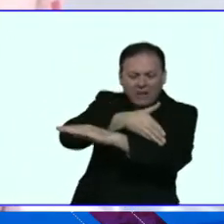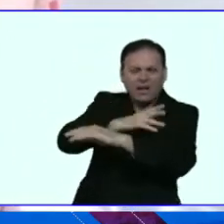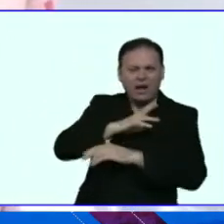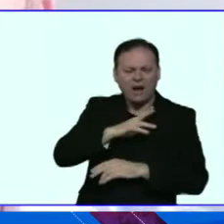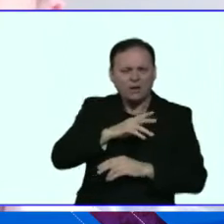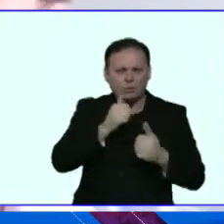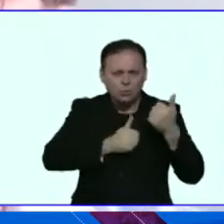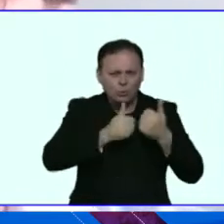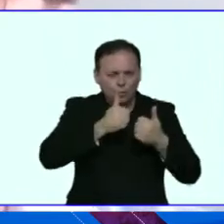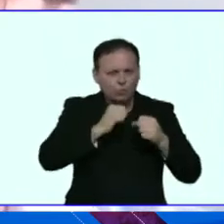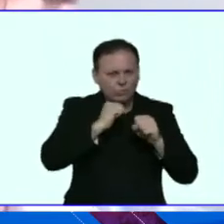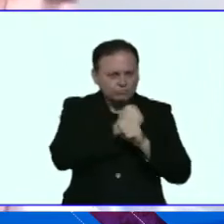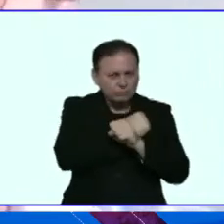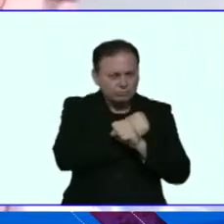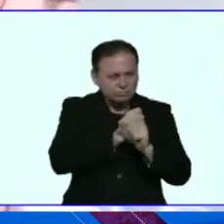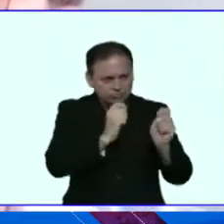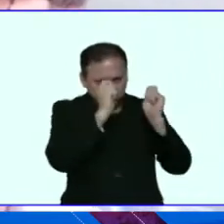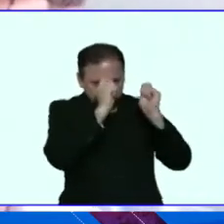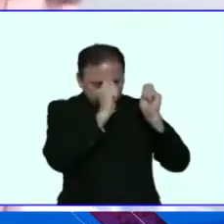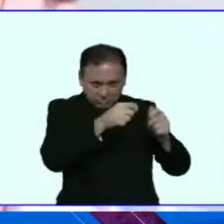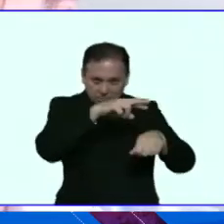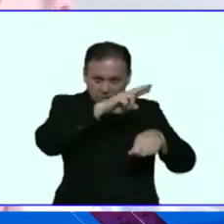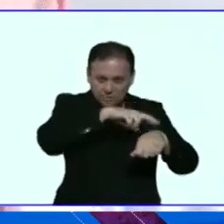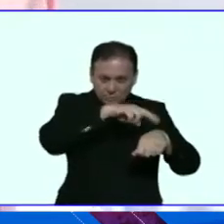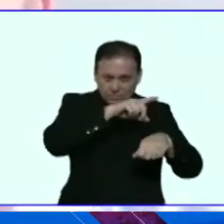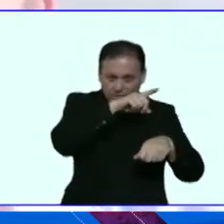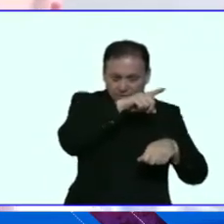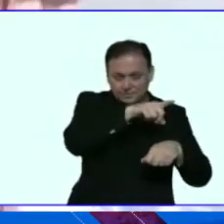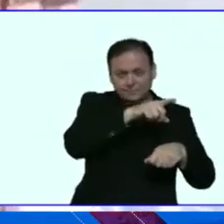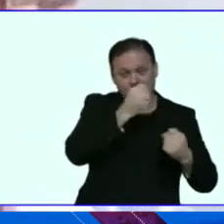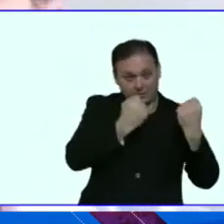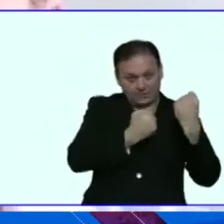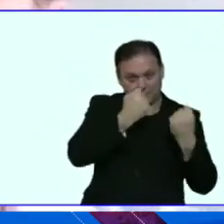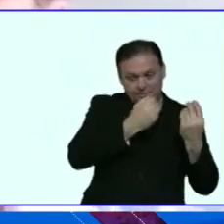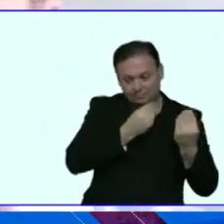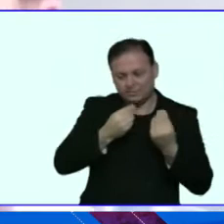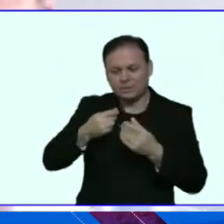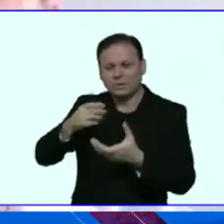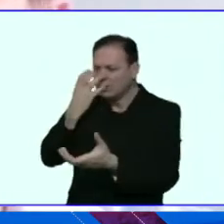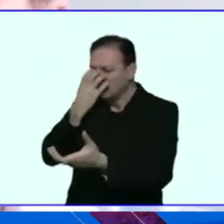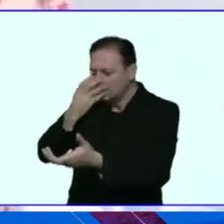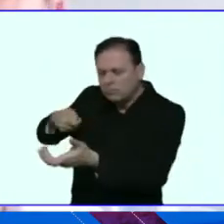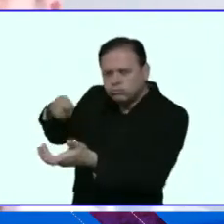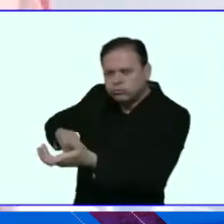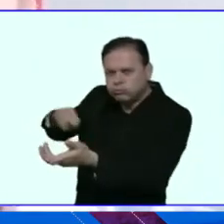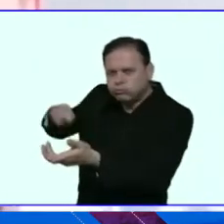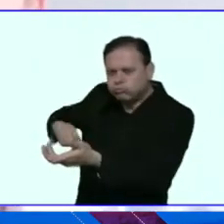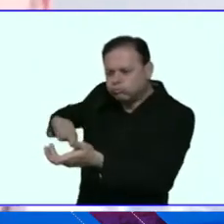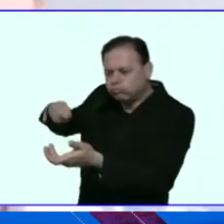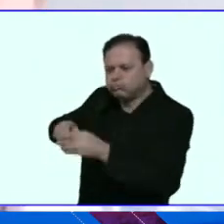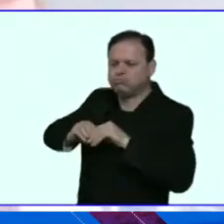empresas que licitan para poder ganar la licitación y hacer la fumigación del hospital. Eso está